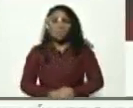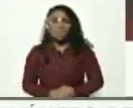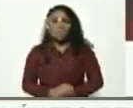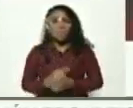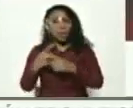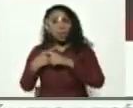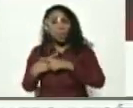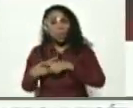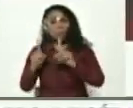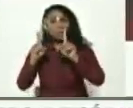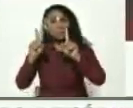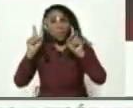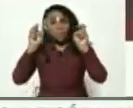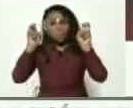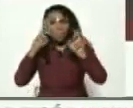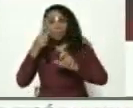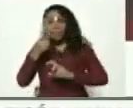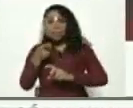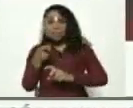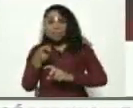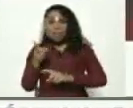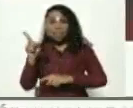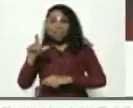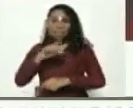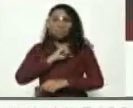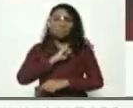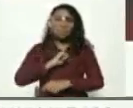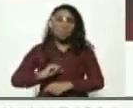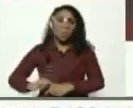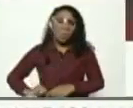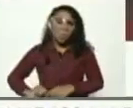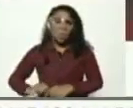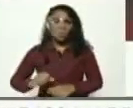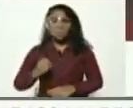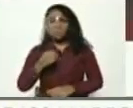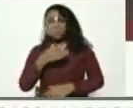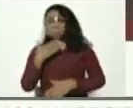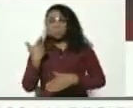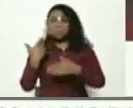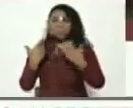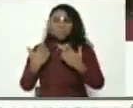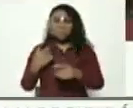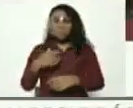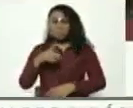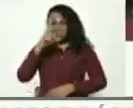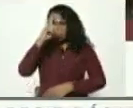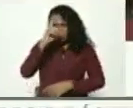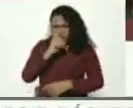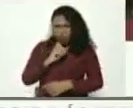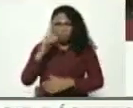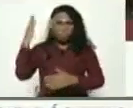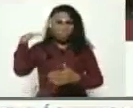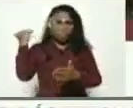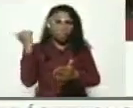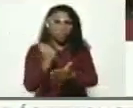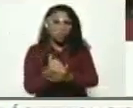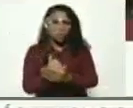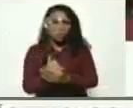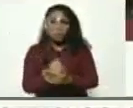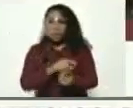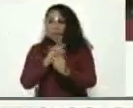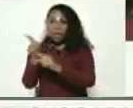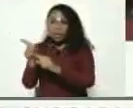Otro cronista dice que son holgazanes, vanagloriosos, vengativos y traidores.